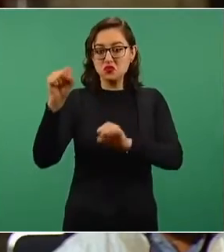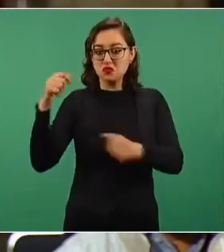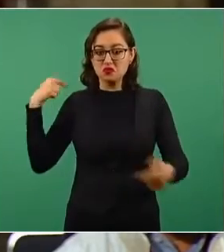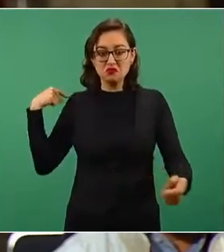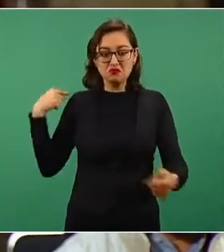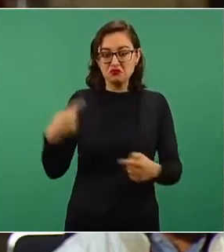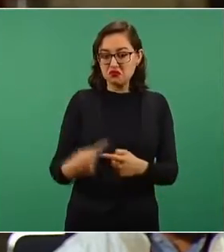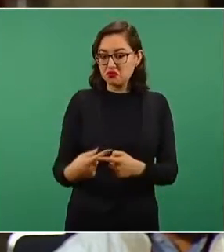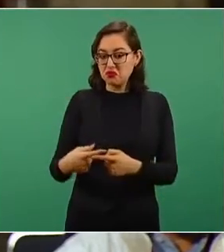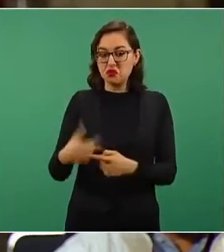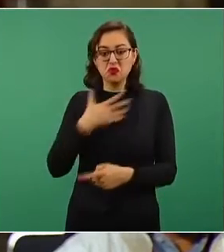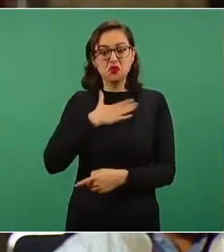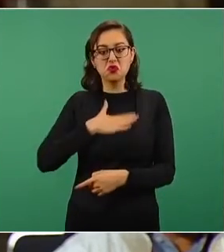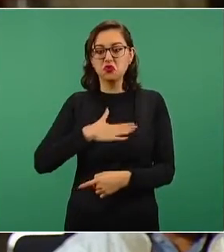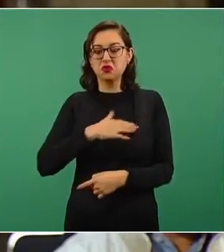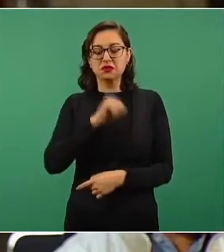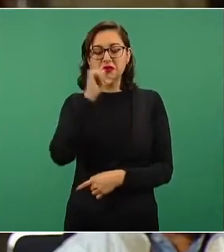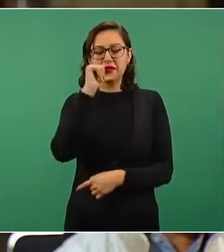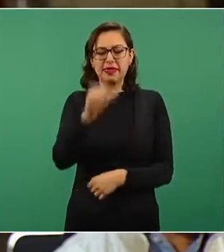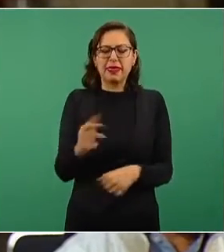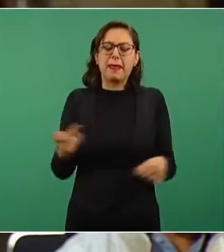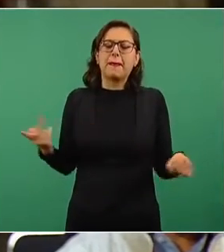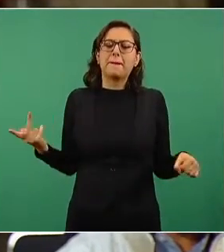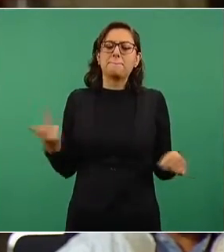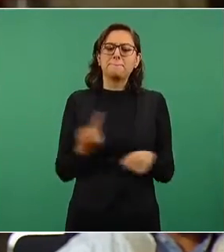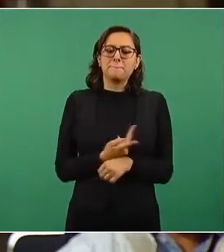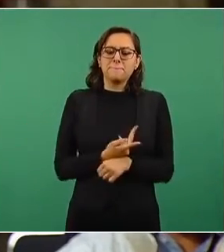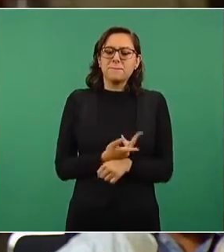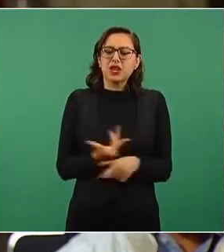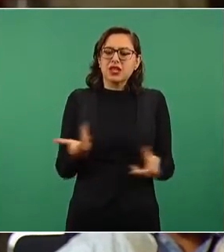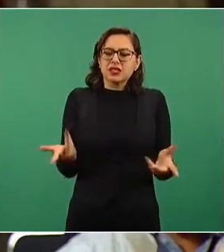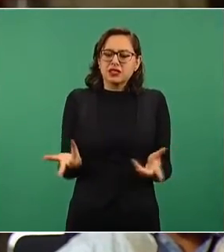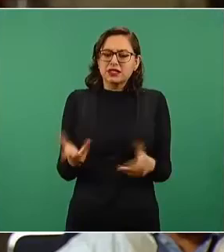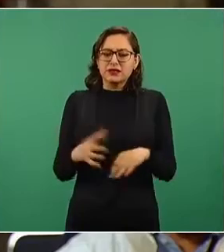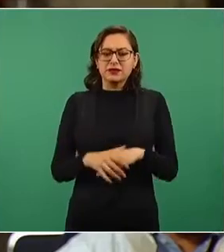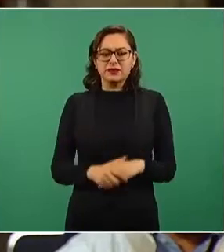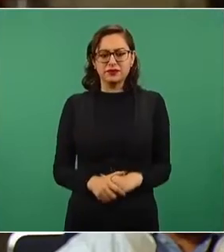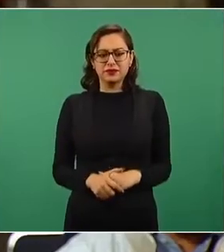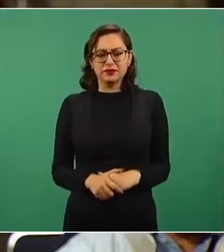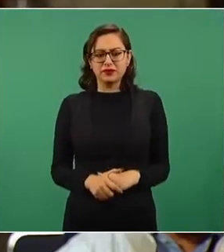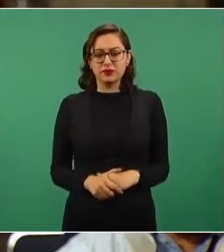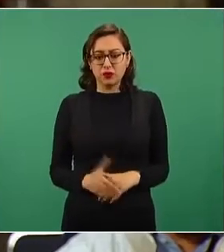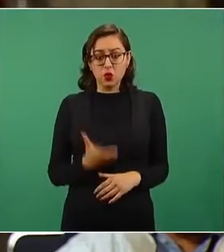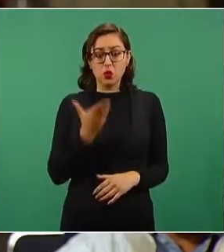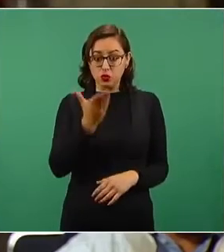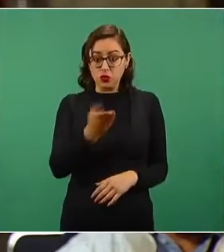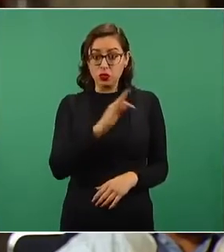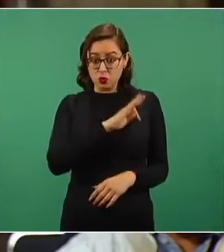¿Qué tendría que pasar, presidente? ¿Cómo podría ser? Porque